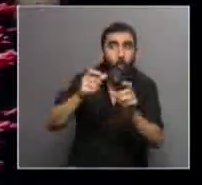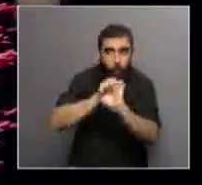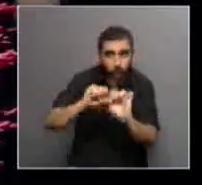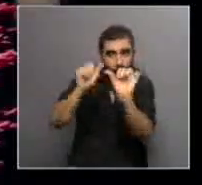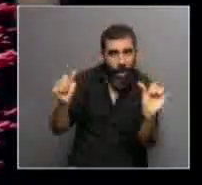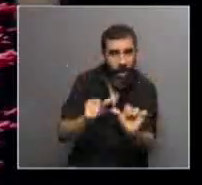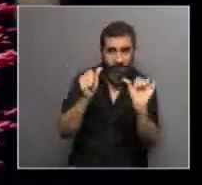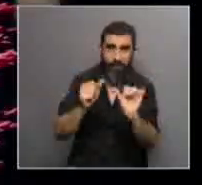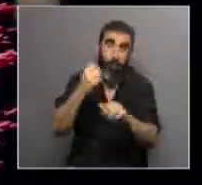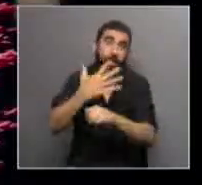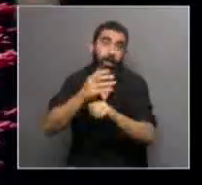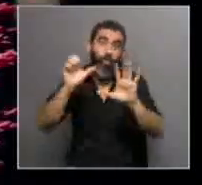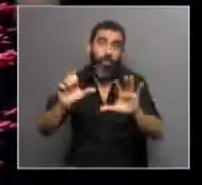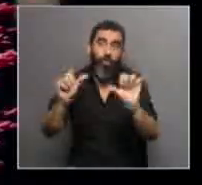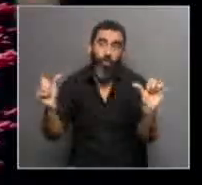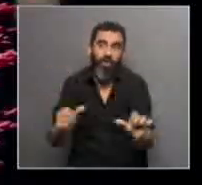hacer